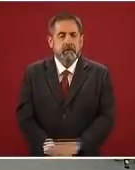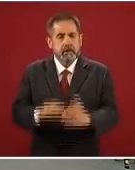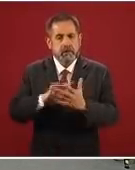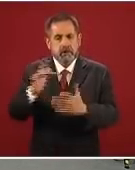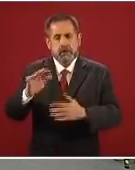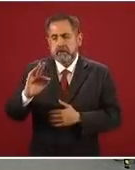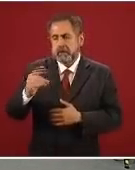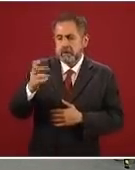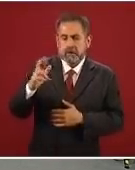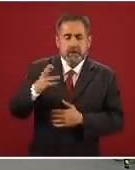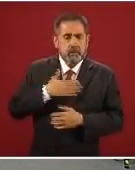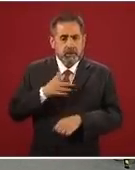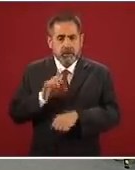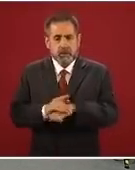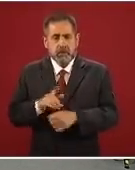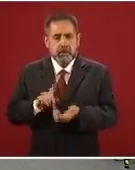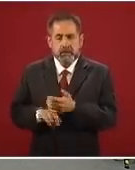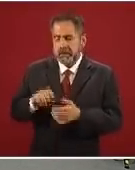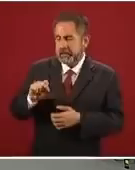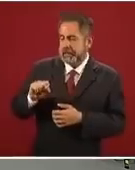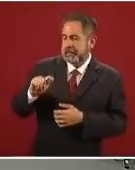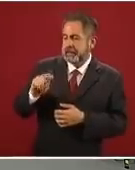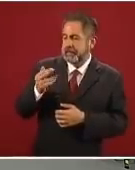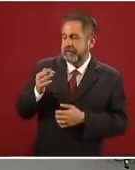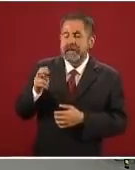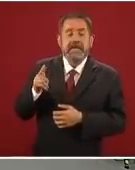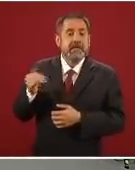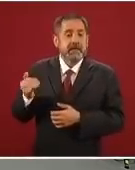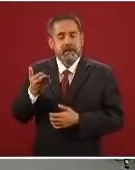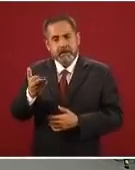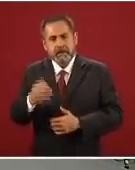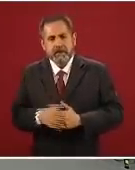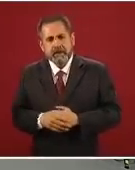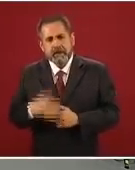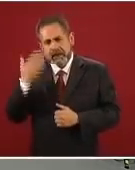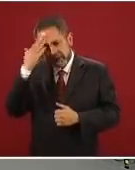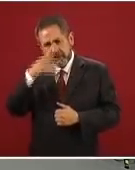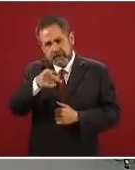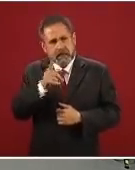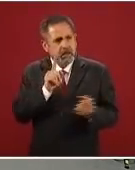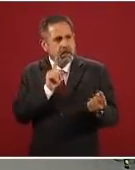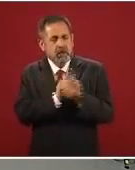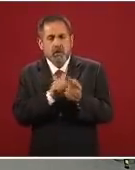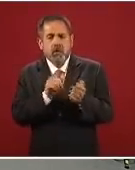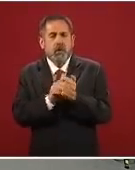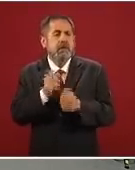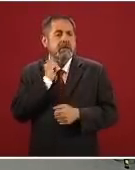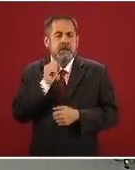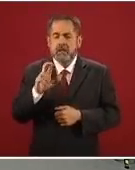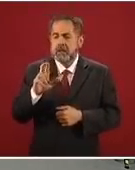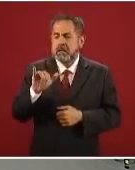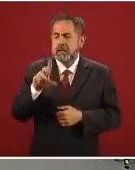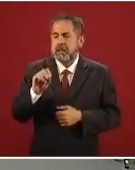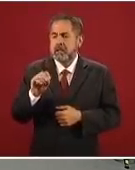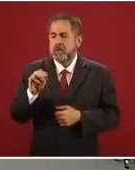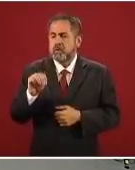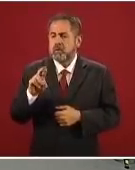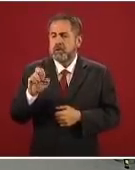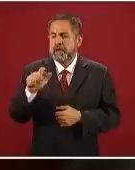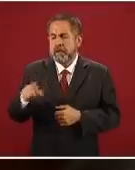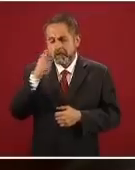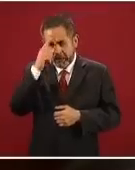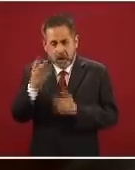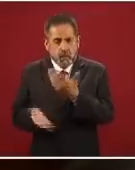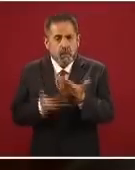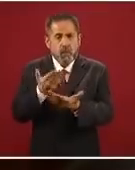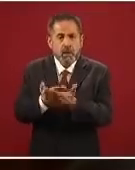Gracias, fiscal. Buenos días, Estefan Ochoa, de ADN 40. Saber si en algún momento se ha acercado con usted el senador Ricardo Monreal para plantearle la propuesta